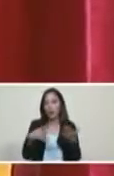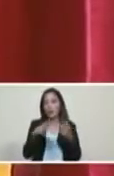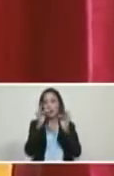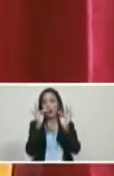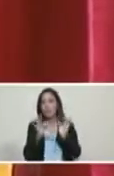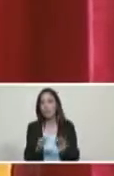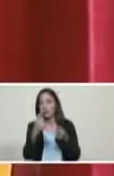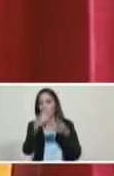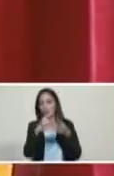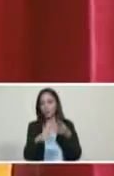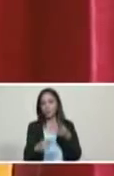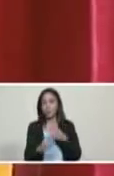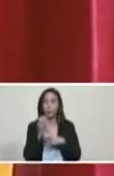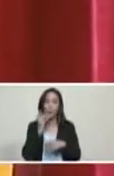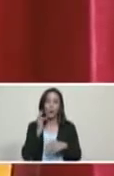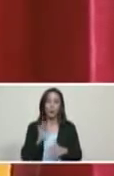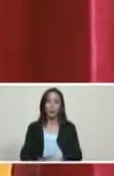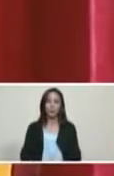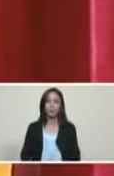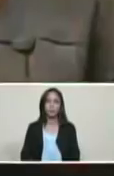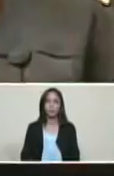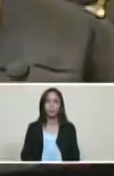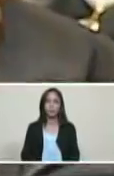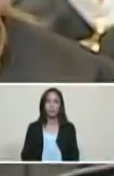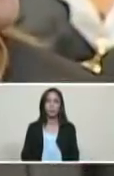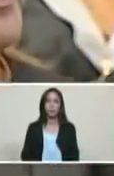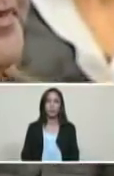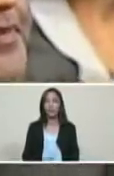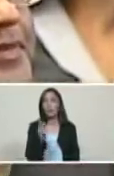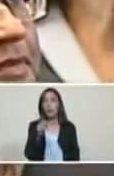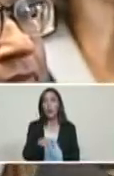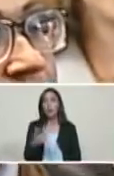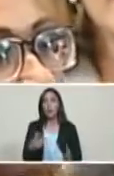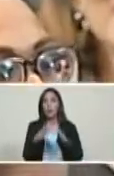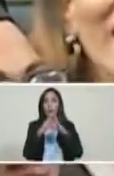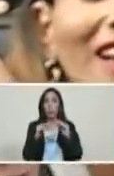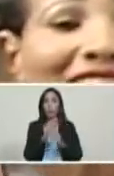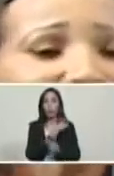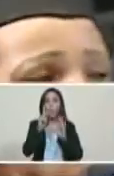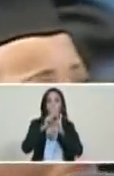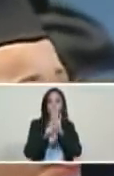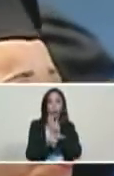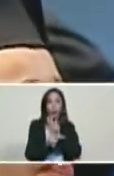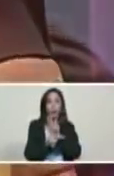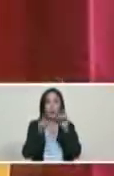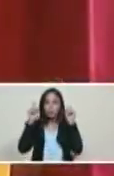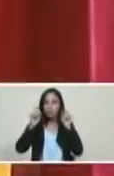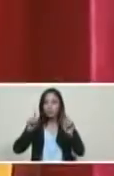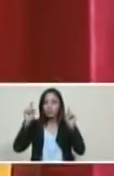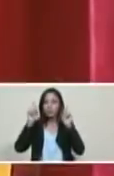consolidándolo con el desarrollo de programas de formación,